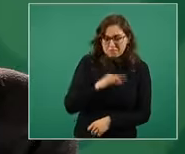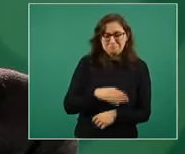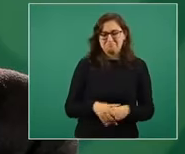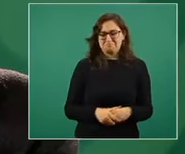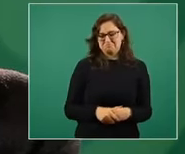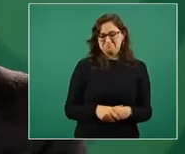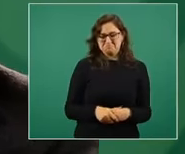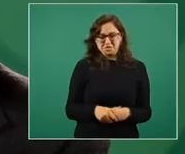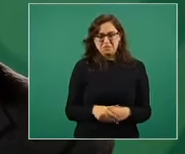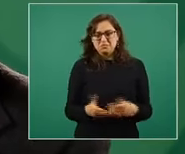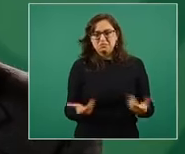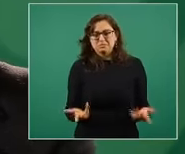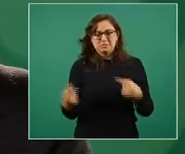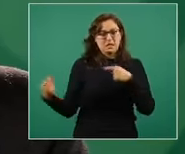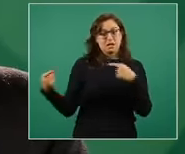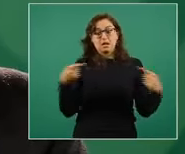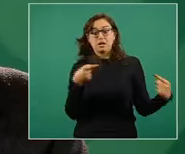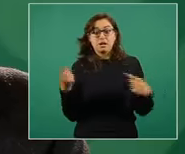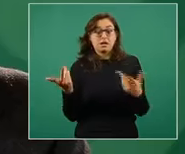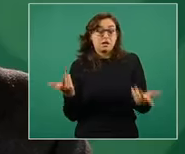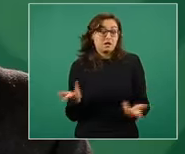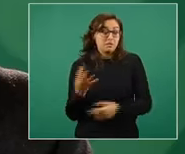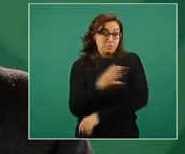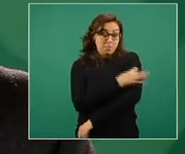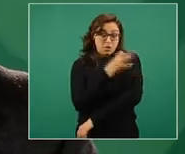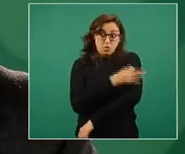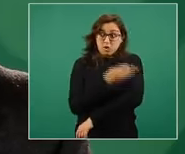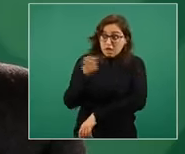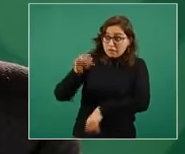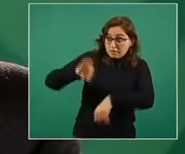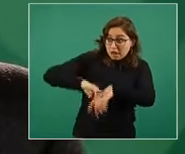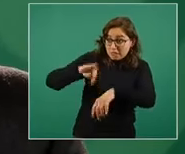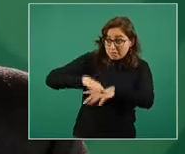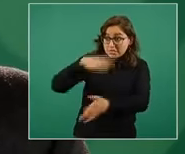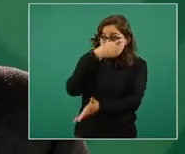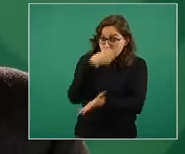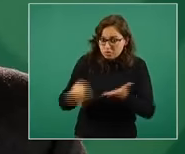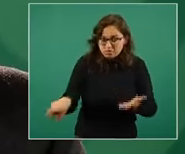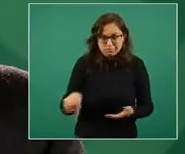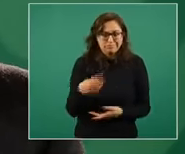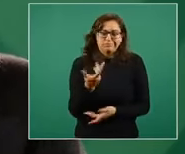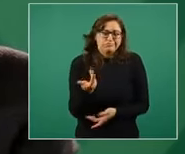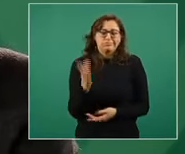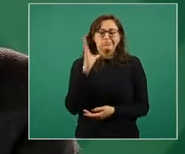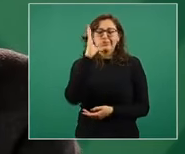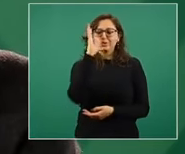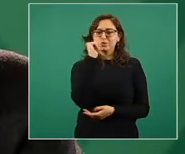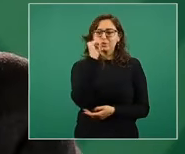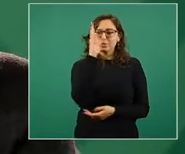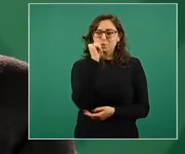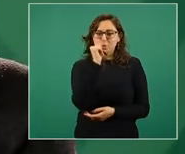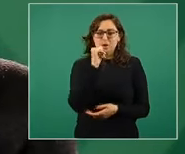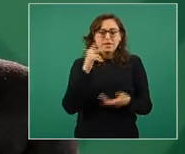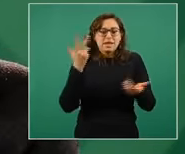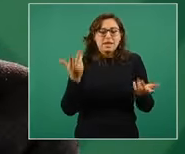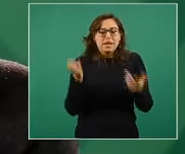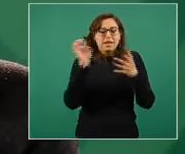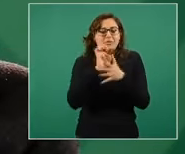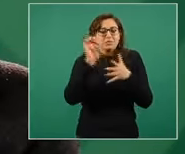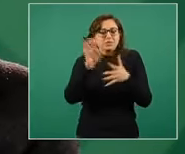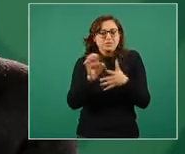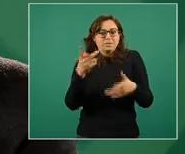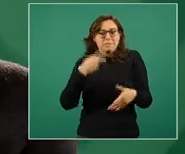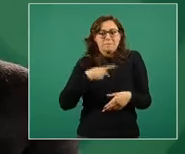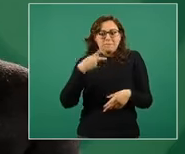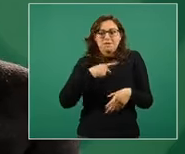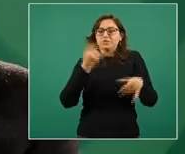una vacuna que se puede ir a comprar a la farmacia, de modo que la persona usuaria, la información no